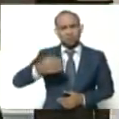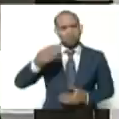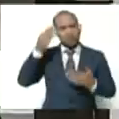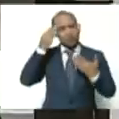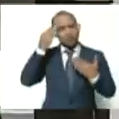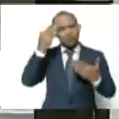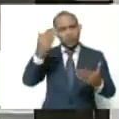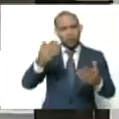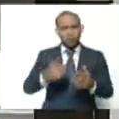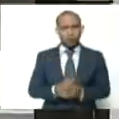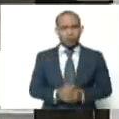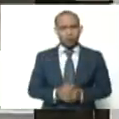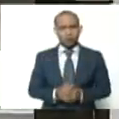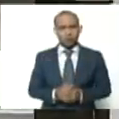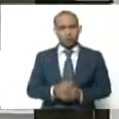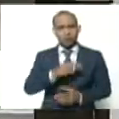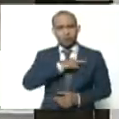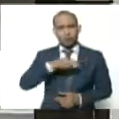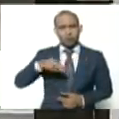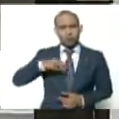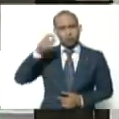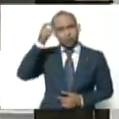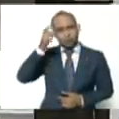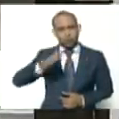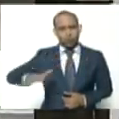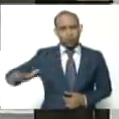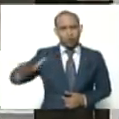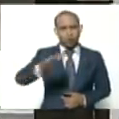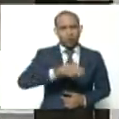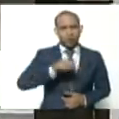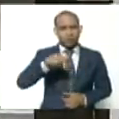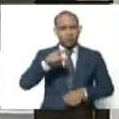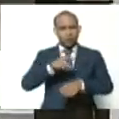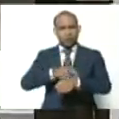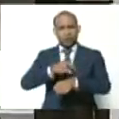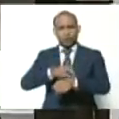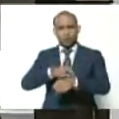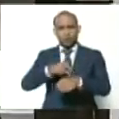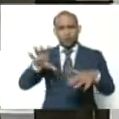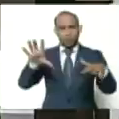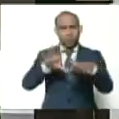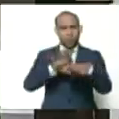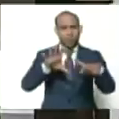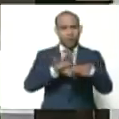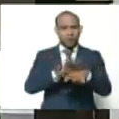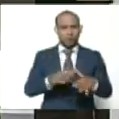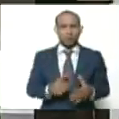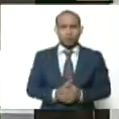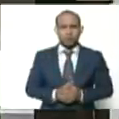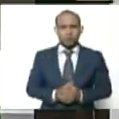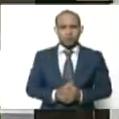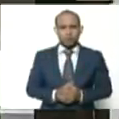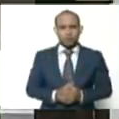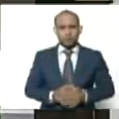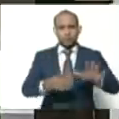saludar a nuestro pueblo en esta jornada de hoy, martes. Son